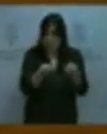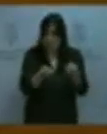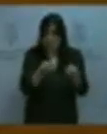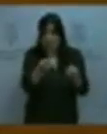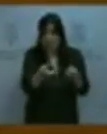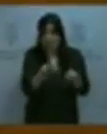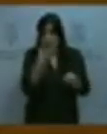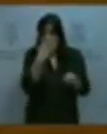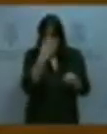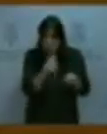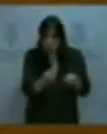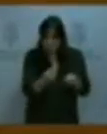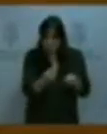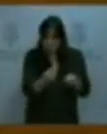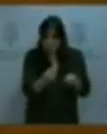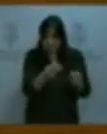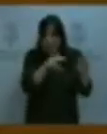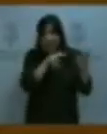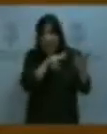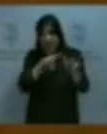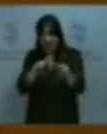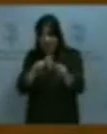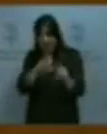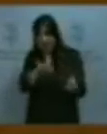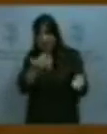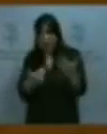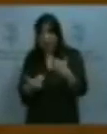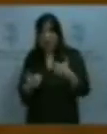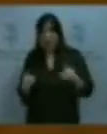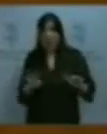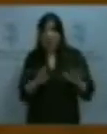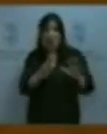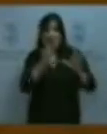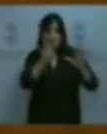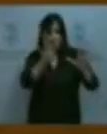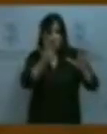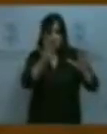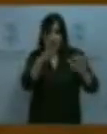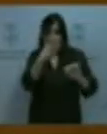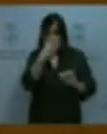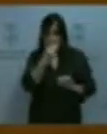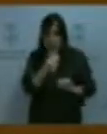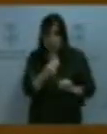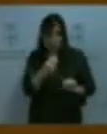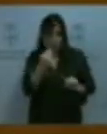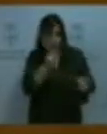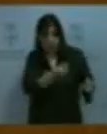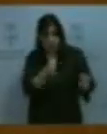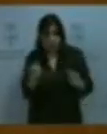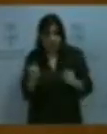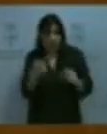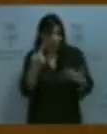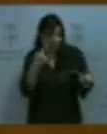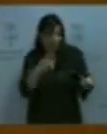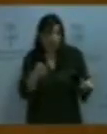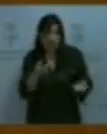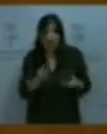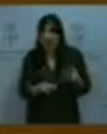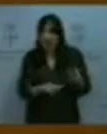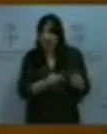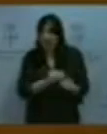extraído 9 lobos. Y lo saben, pero no hacen nada. Miran para otro lado. Hombre, es